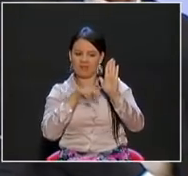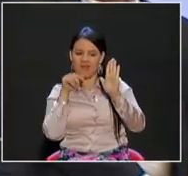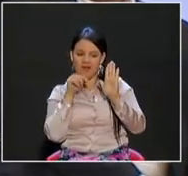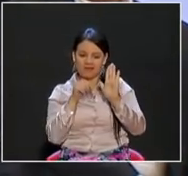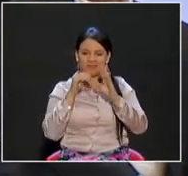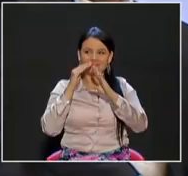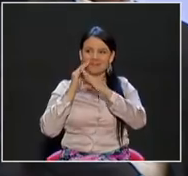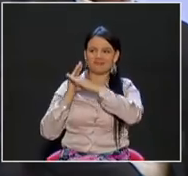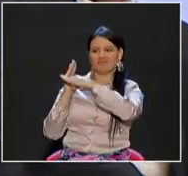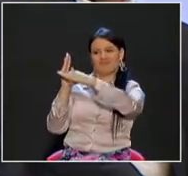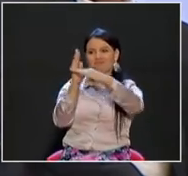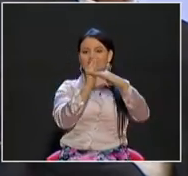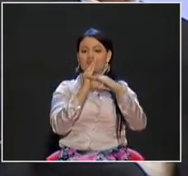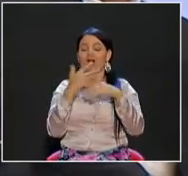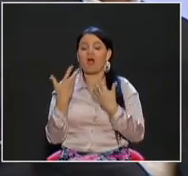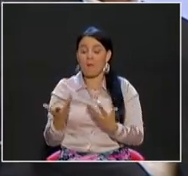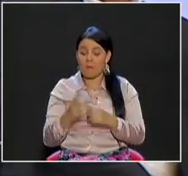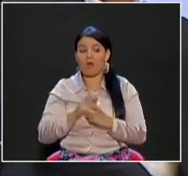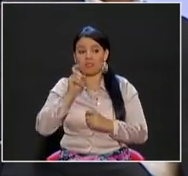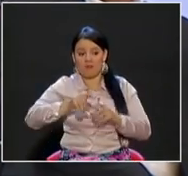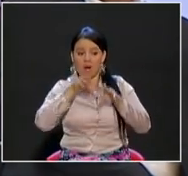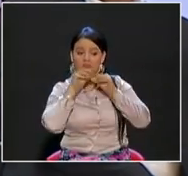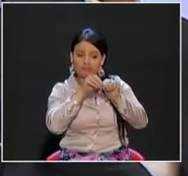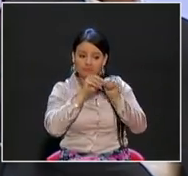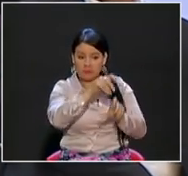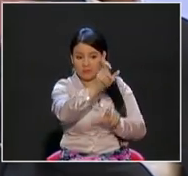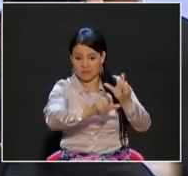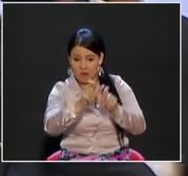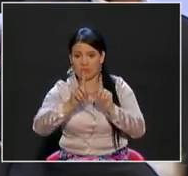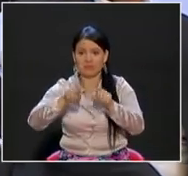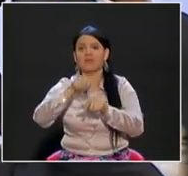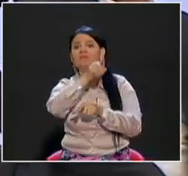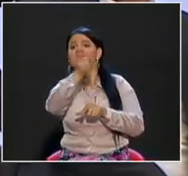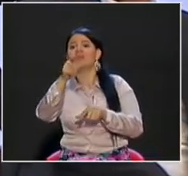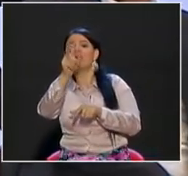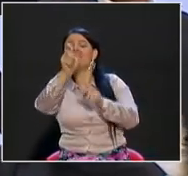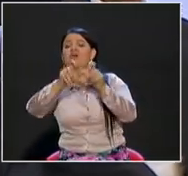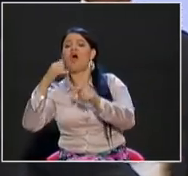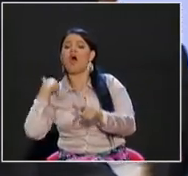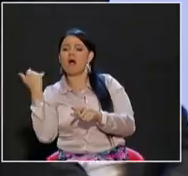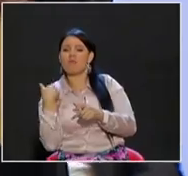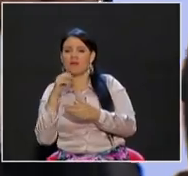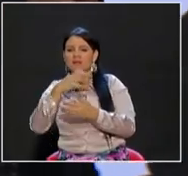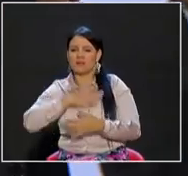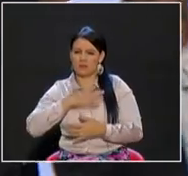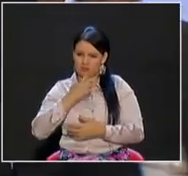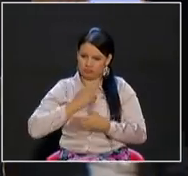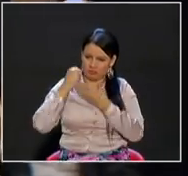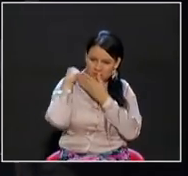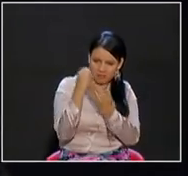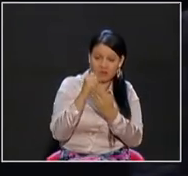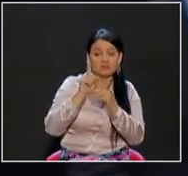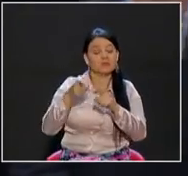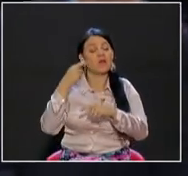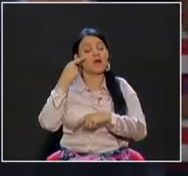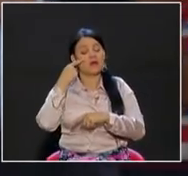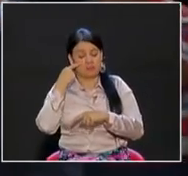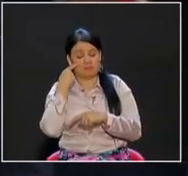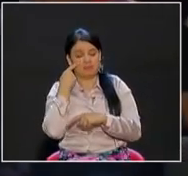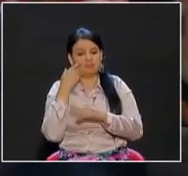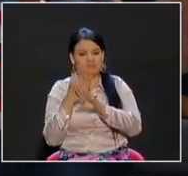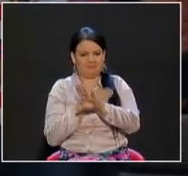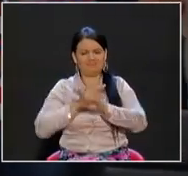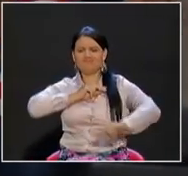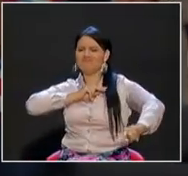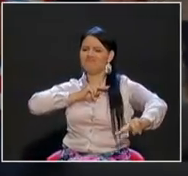habrá mucha cultura ciudadana habrá oportunidades para los jóvenes habrá un nuevo sistema de información pero habrá una adecuada coordinación como lo sé hacer porque llevo